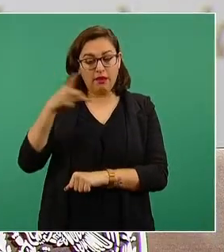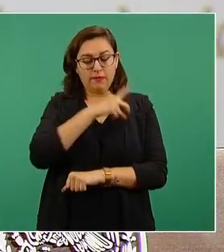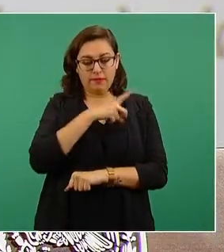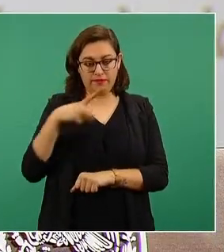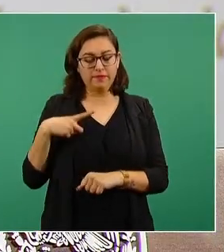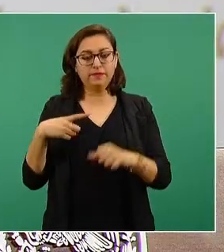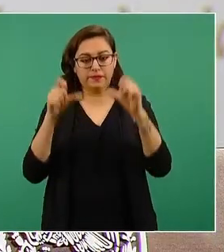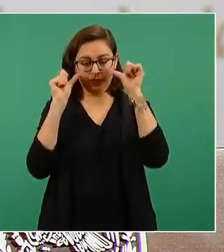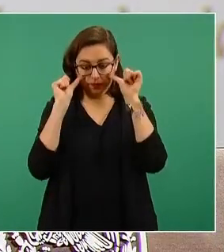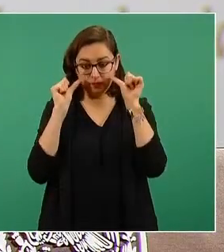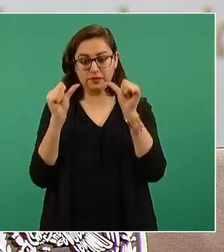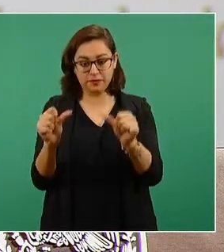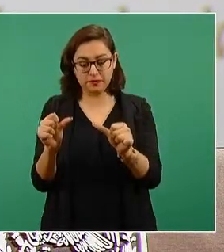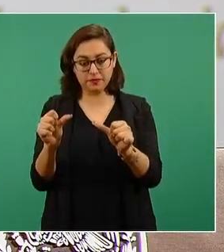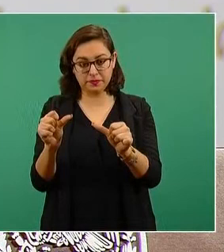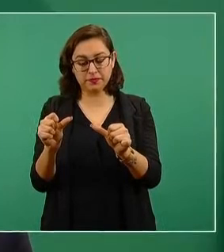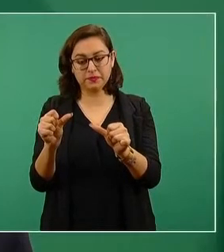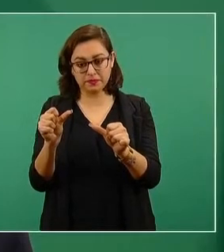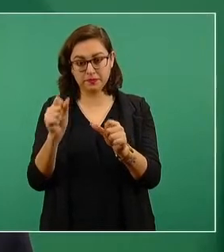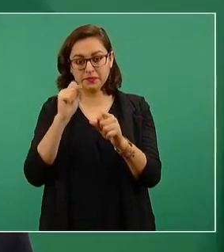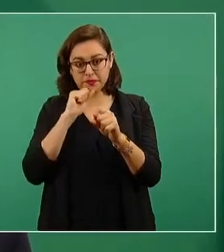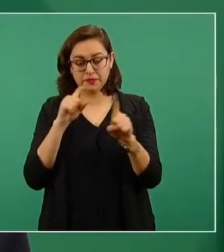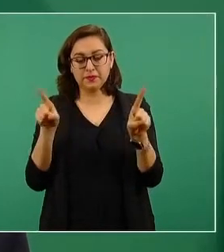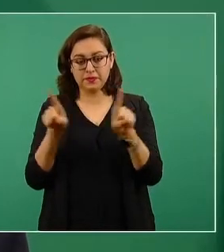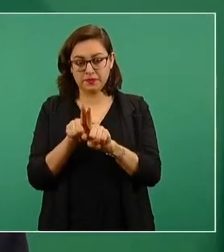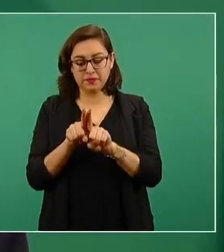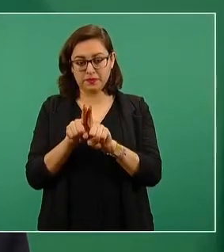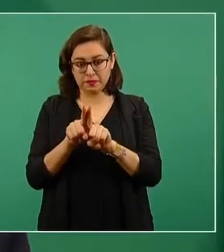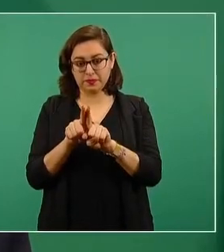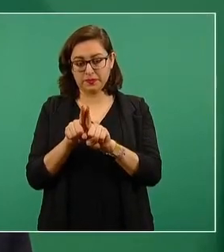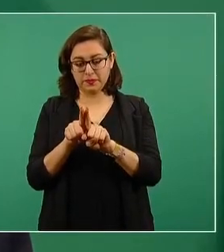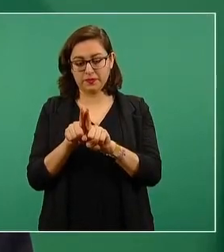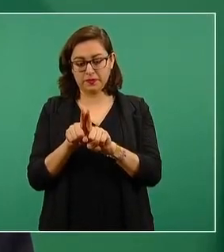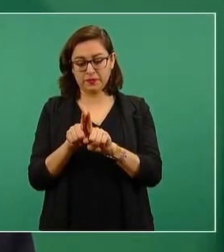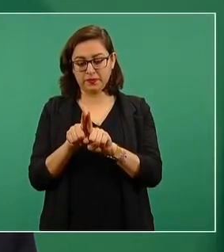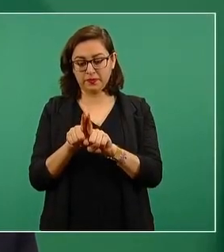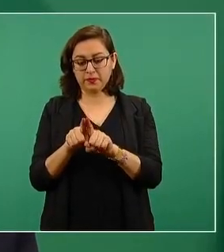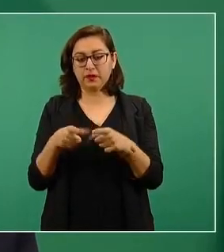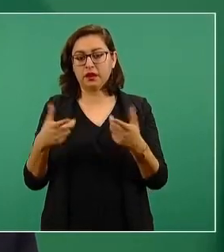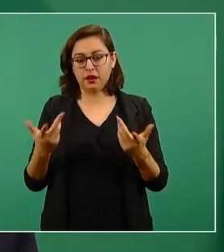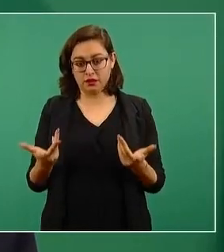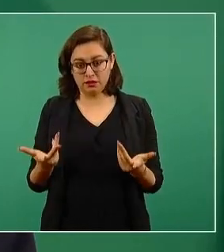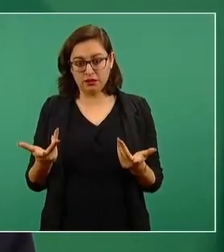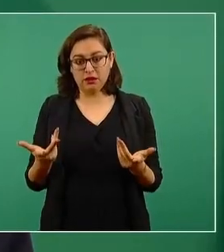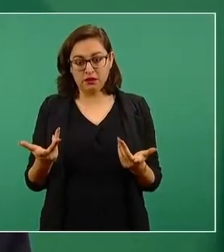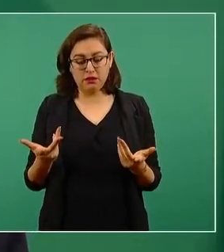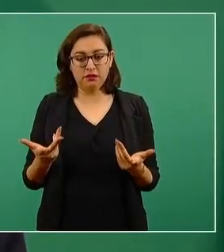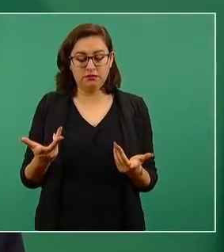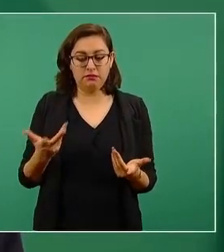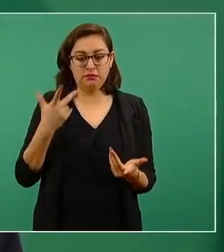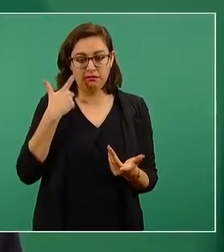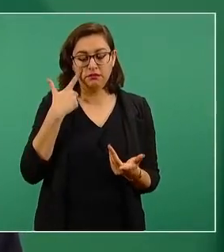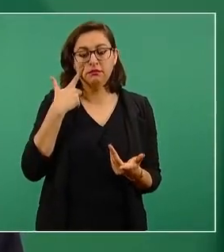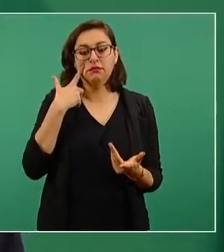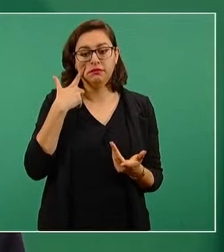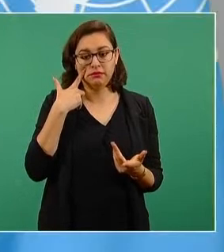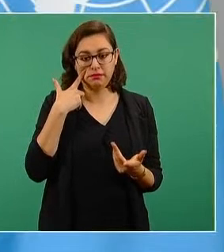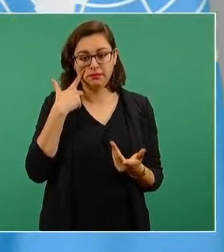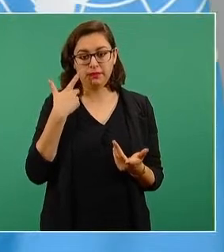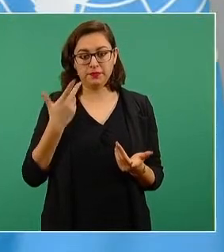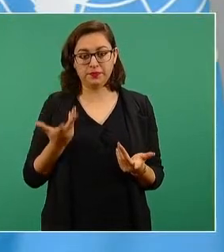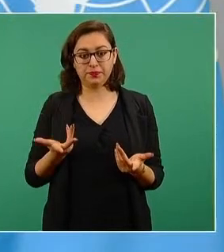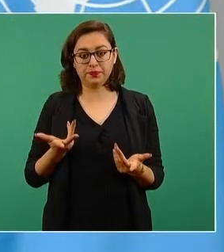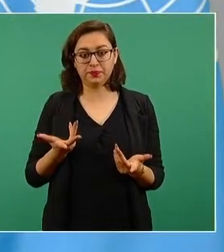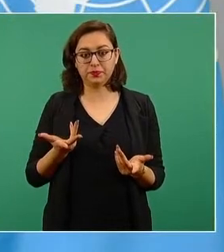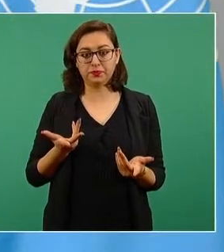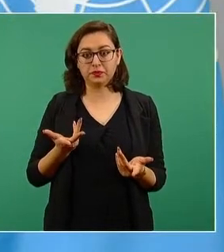van a actuar. Entonces, vamos a hacer, si